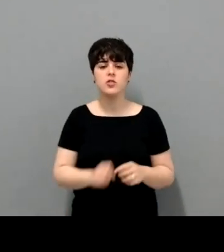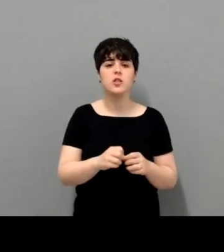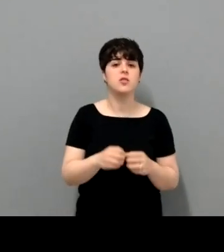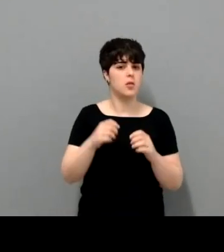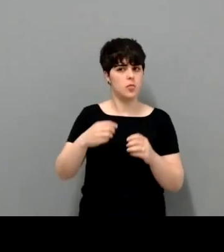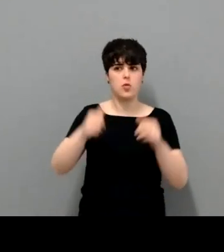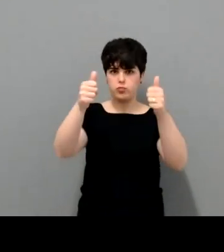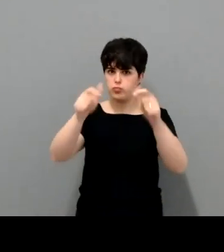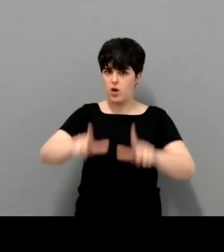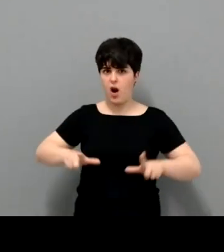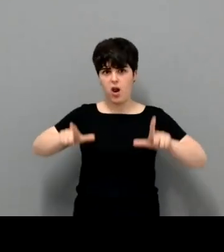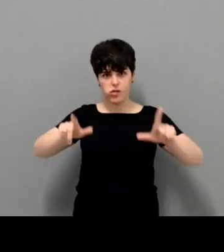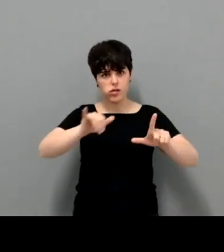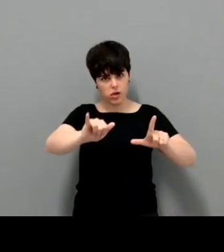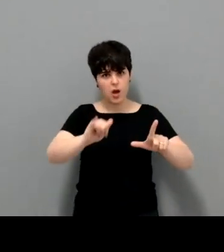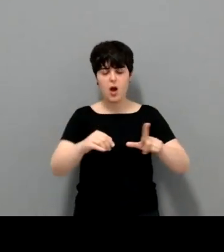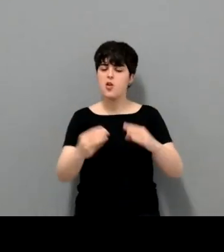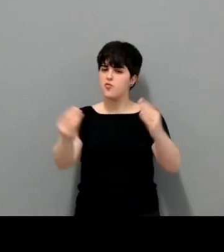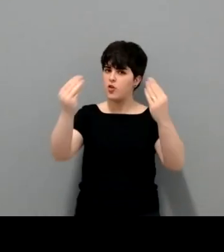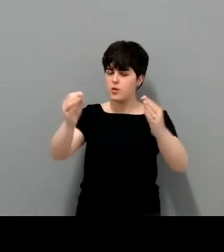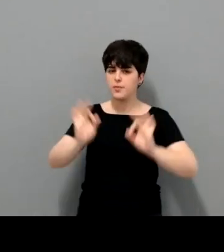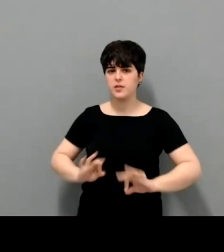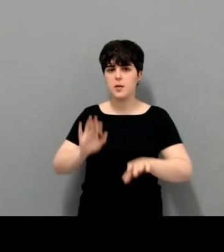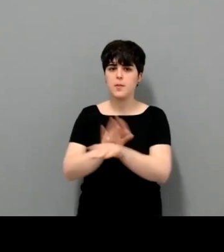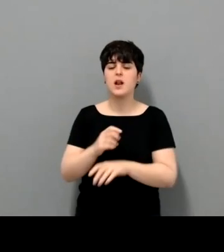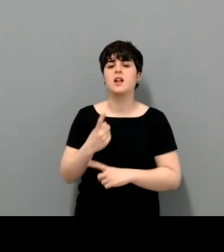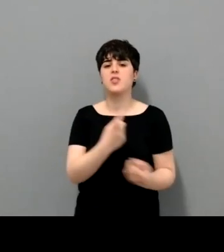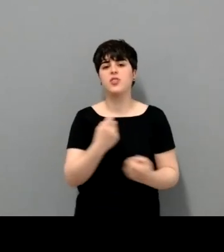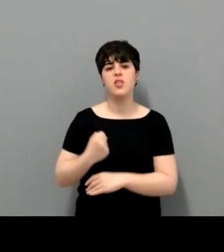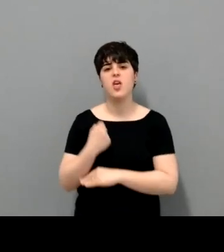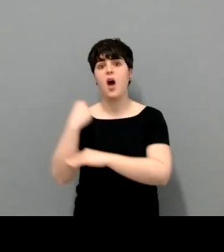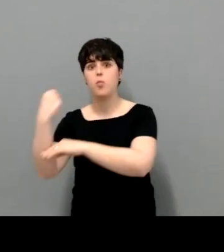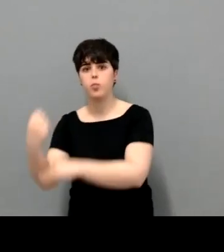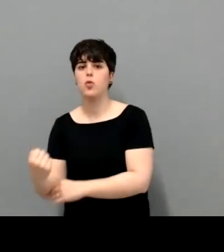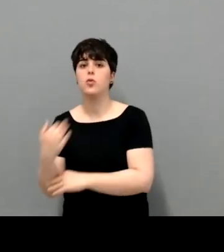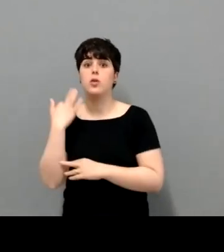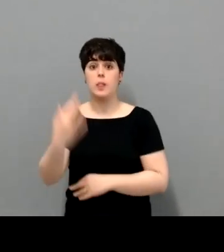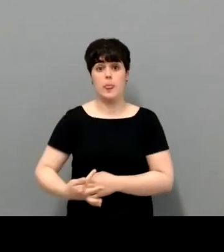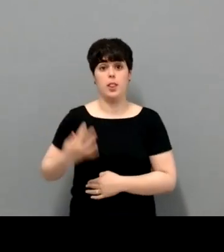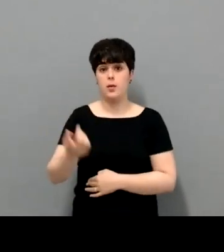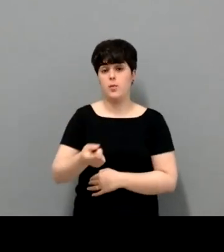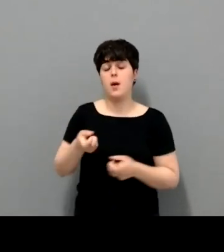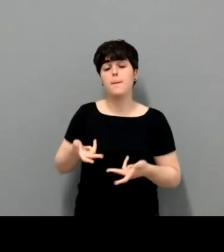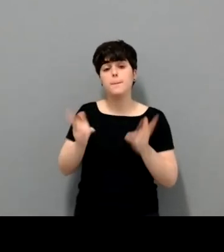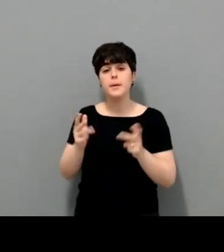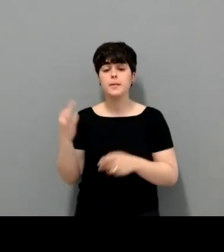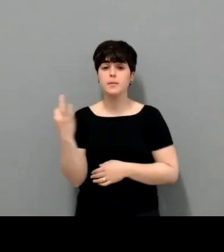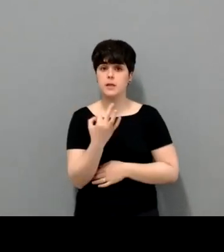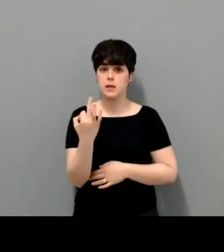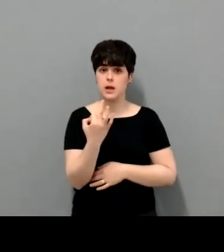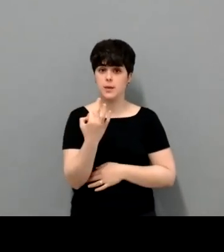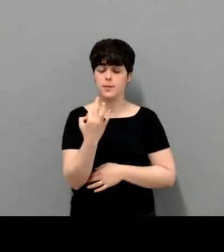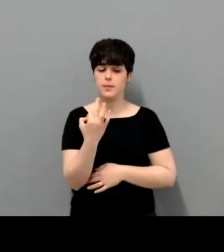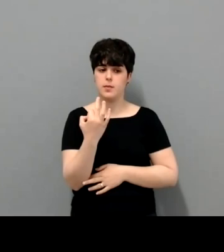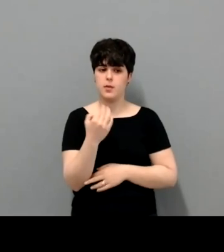profesionalizados y formados en sus necesidades de apoyo, que además les permitan asistir